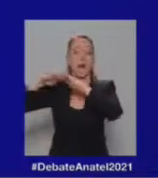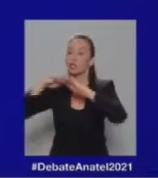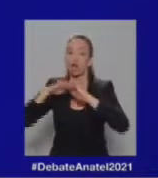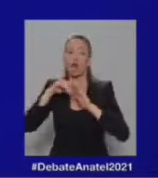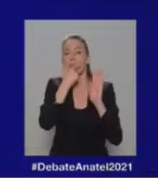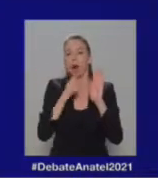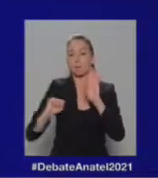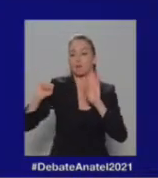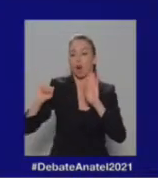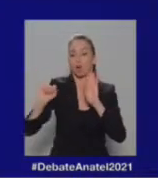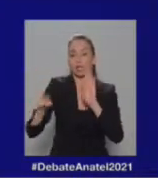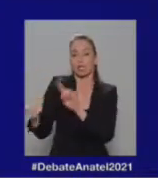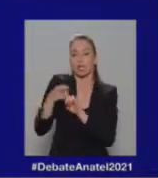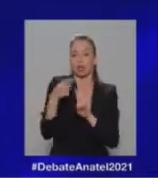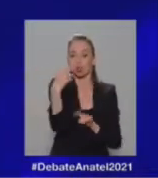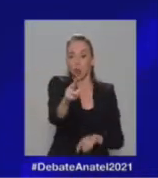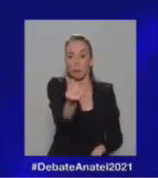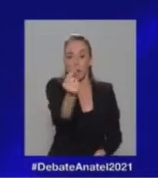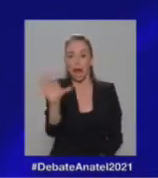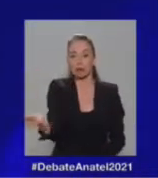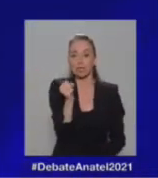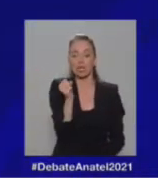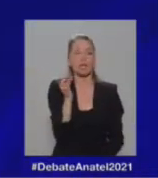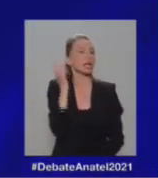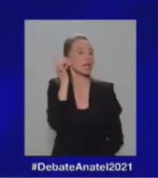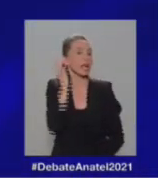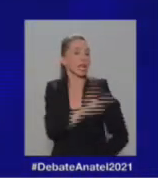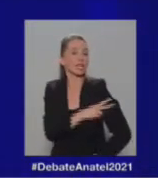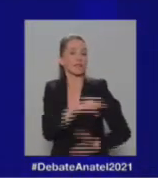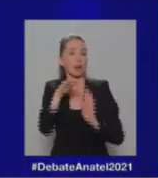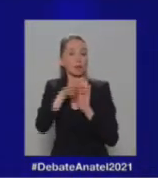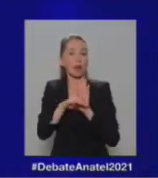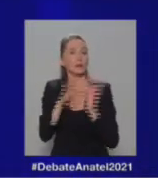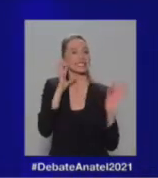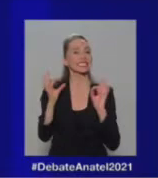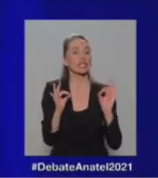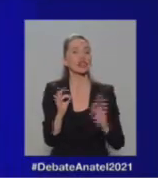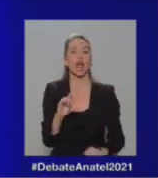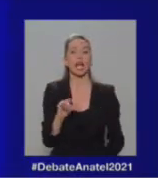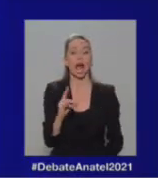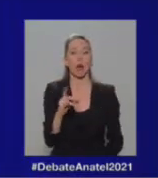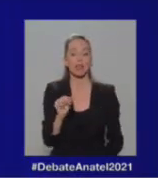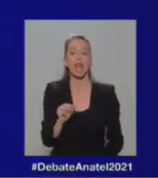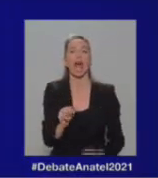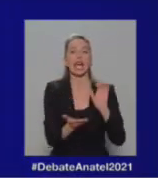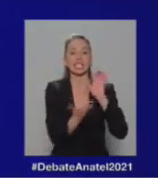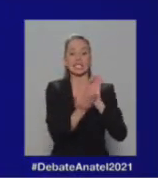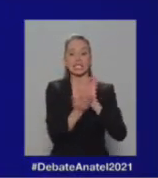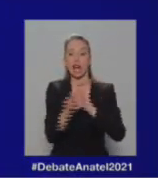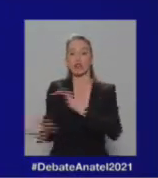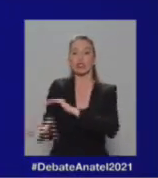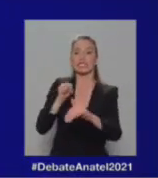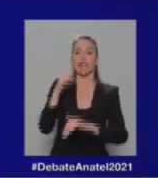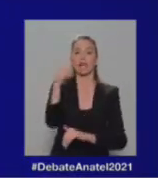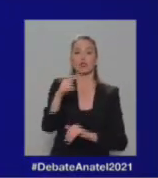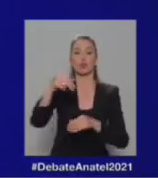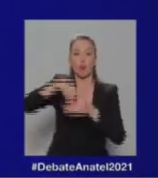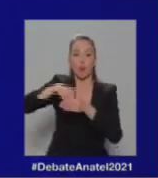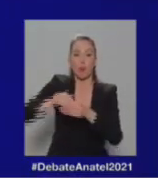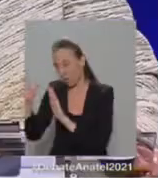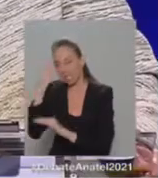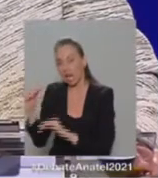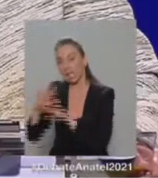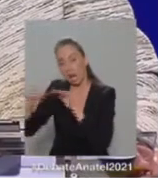prácticas, dijo Artés aludiendo a su co-competidor. Respecto de la actividad bancaria, consultado Eduardo